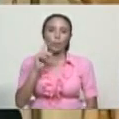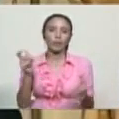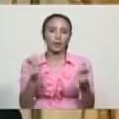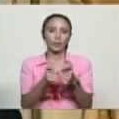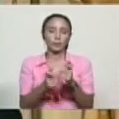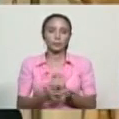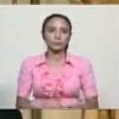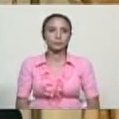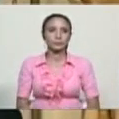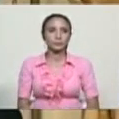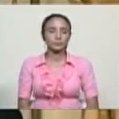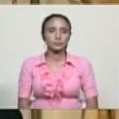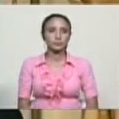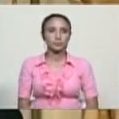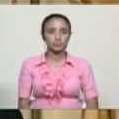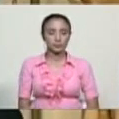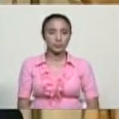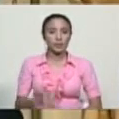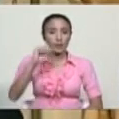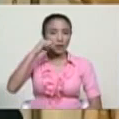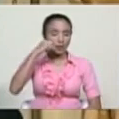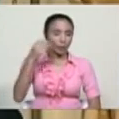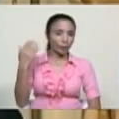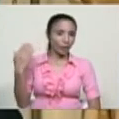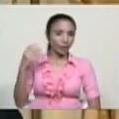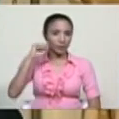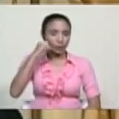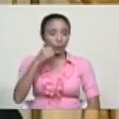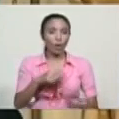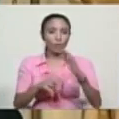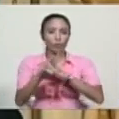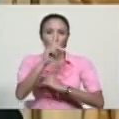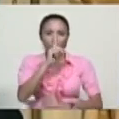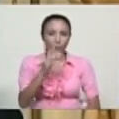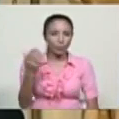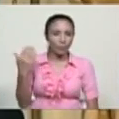Recuerdo perfectamente las conversaciones que tuvimos hace 2 años